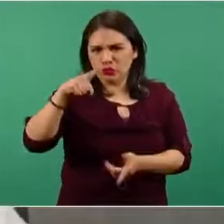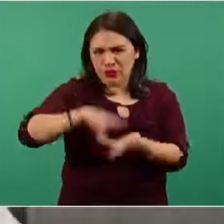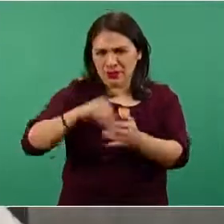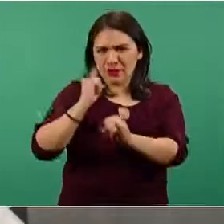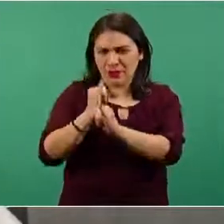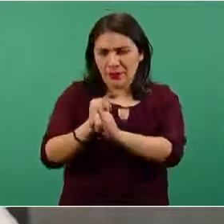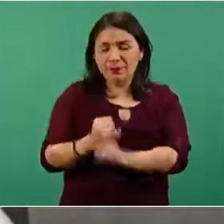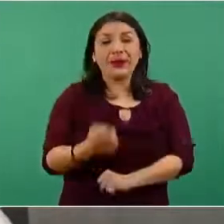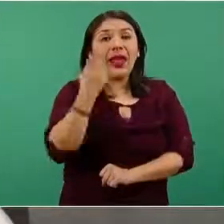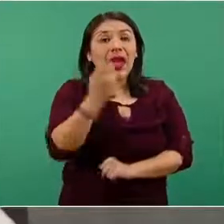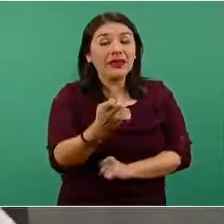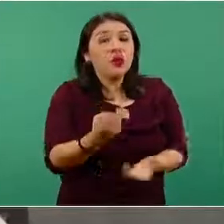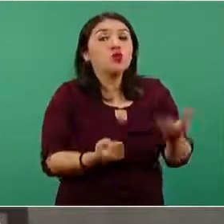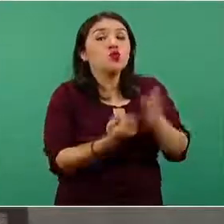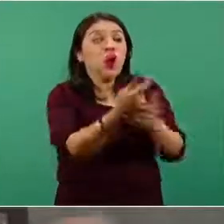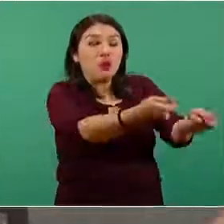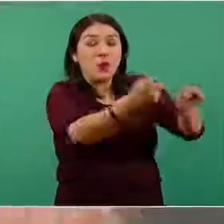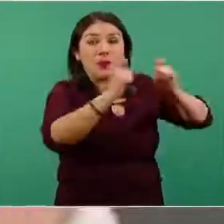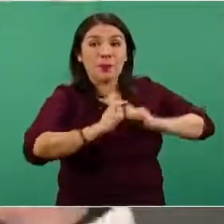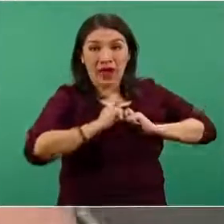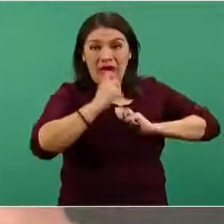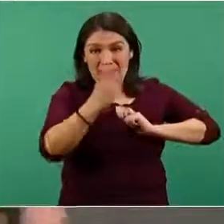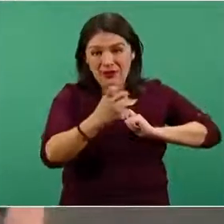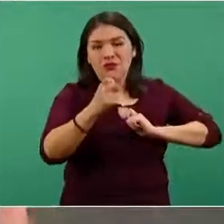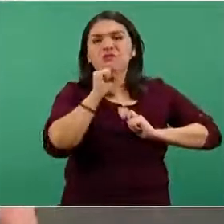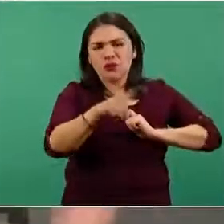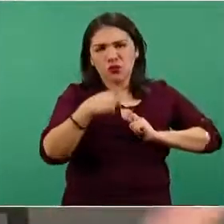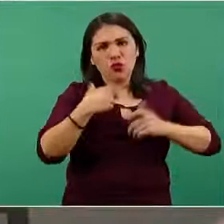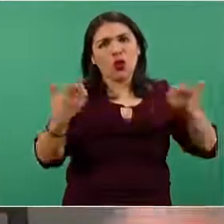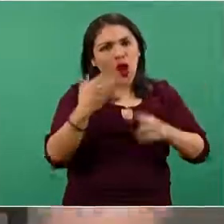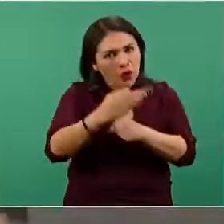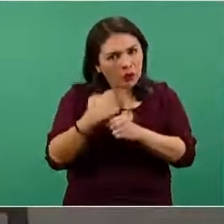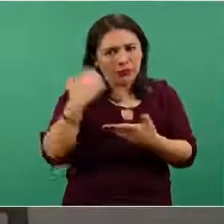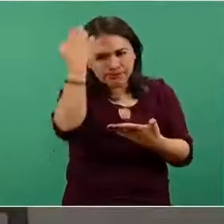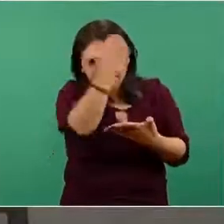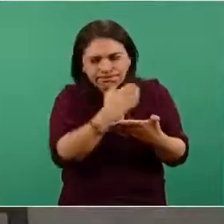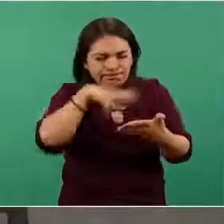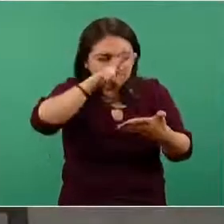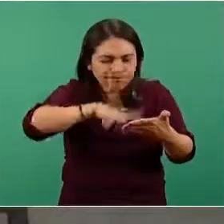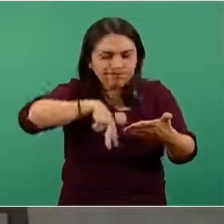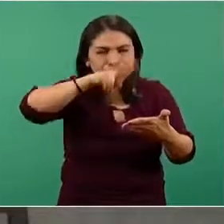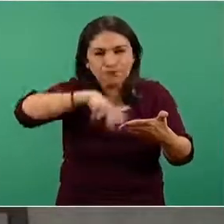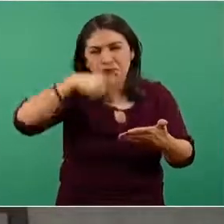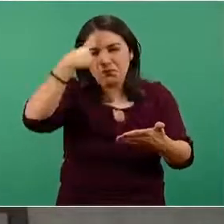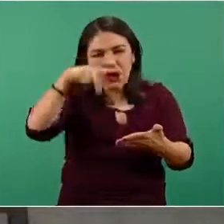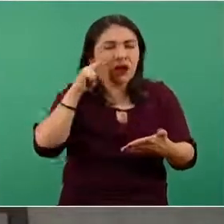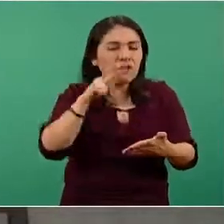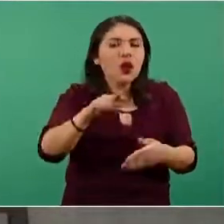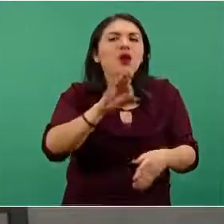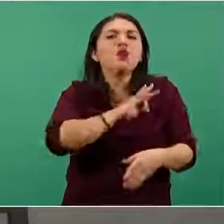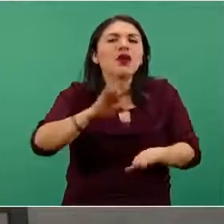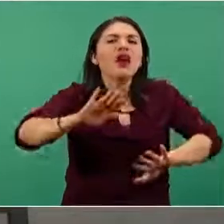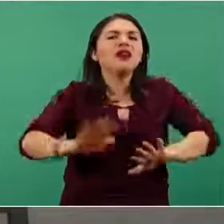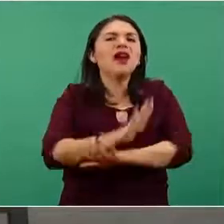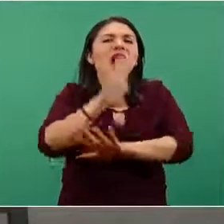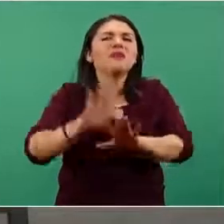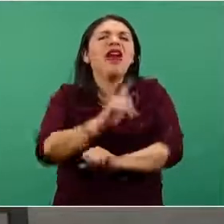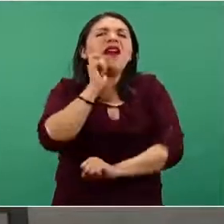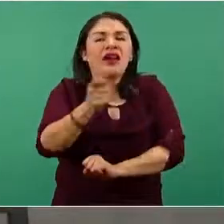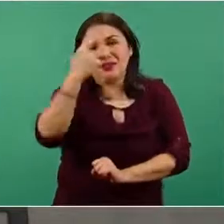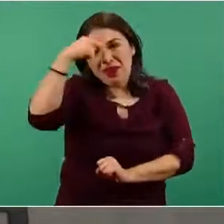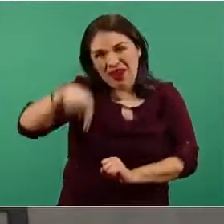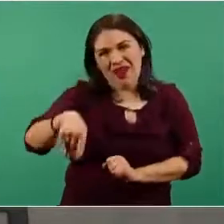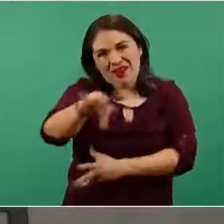actualización de los Centros de Control de Enfermedades, que nosotros mismos ya lo estamos estudiando para ver las oportunidades de actualizar la guía en